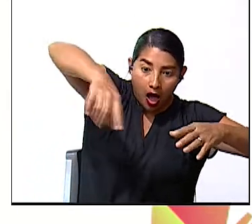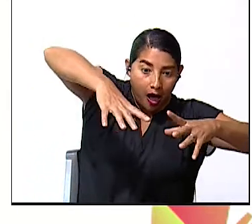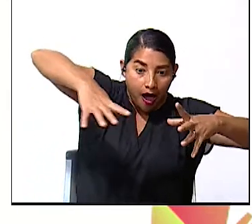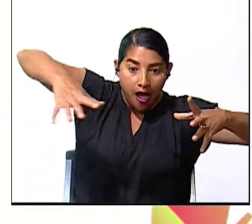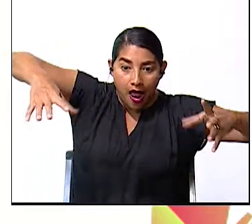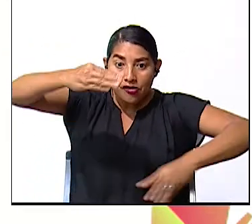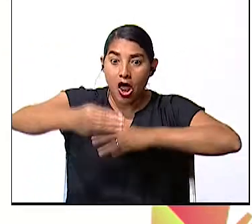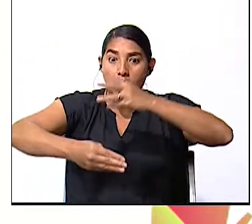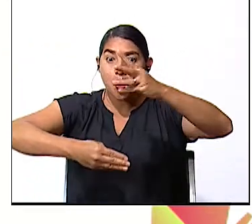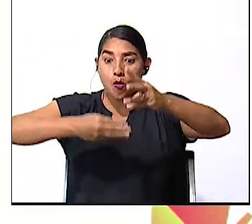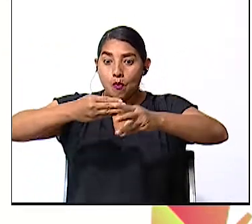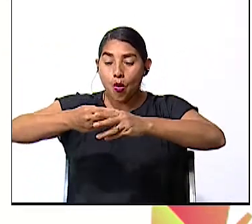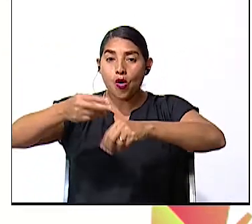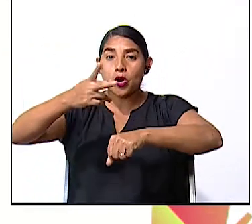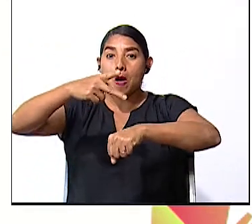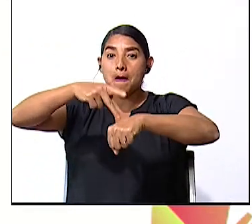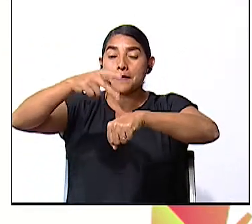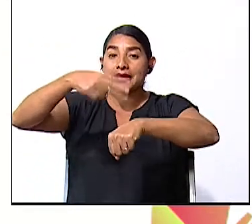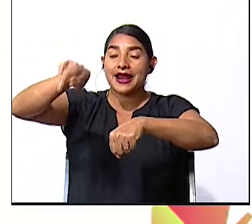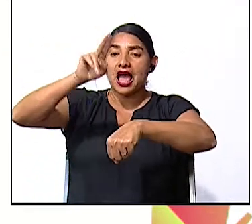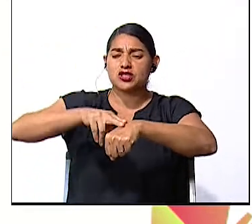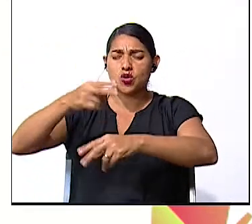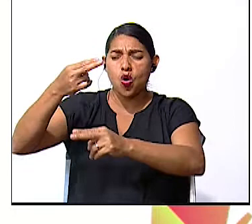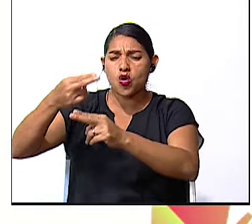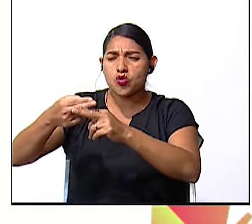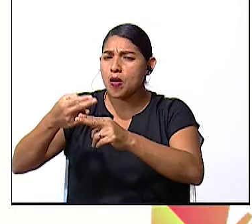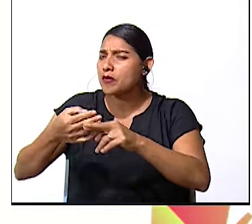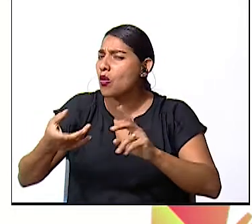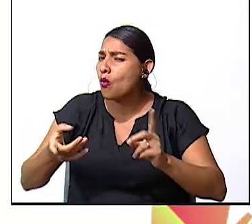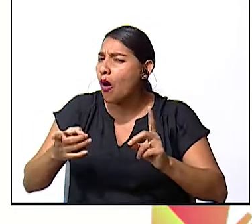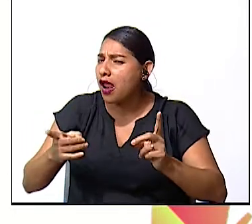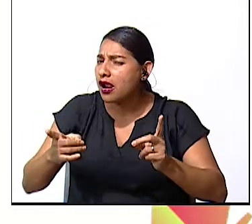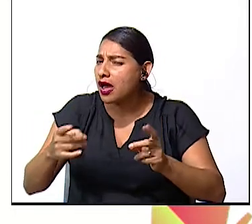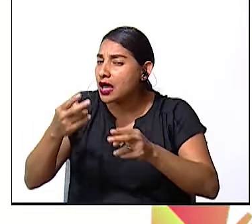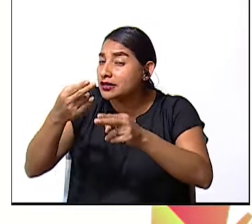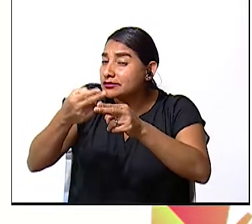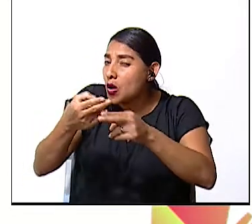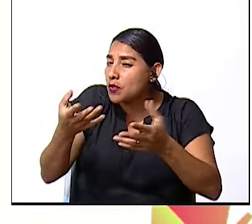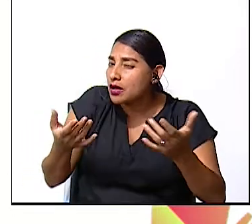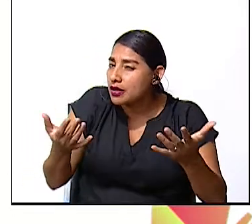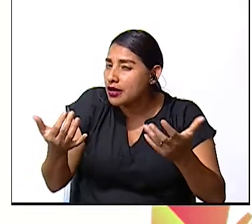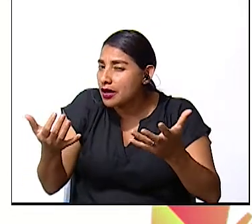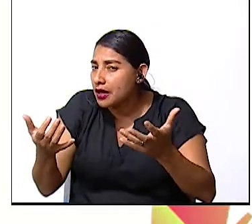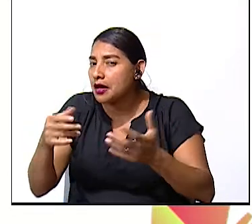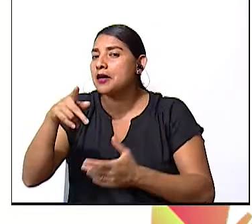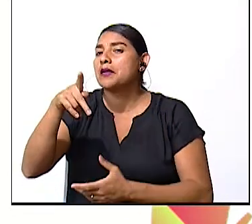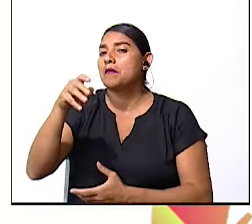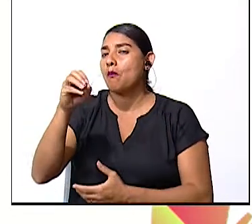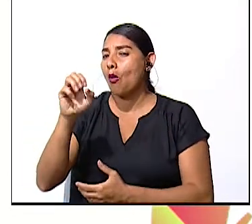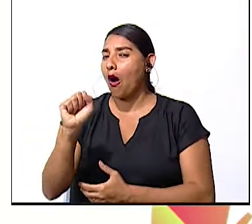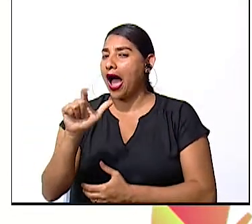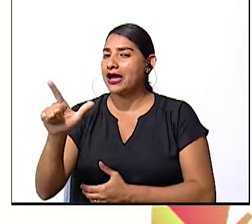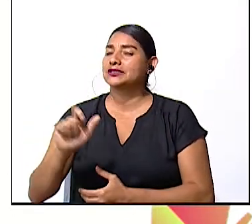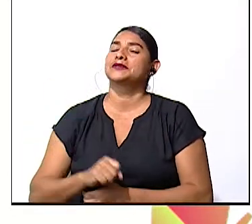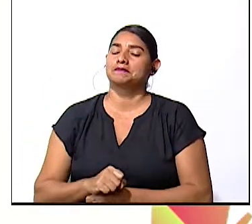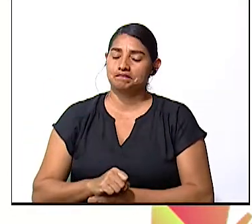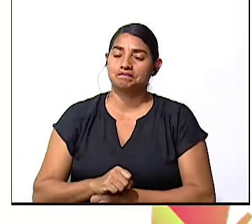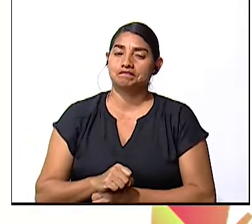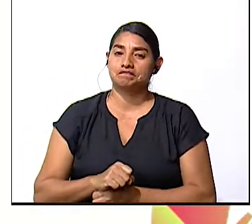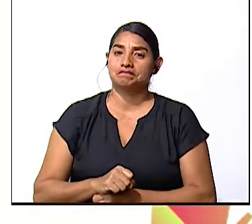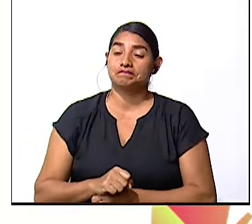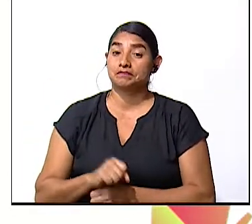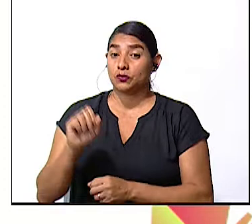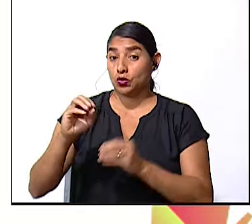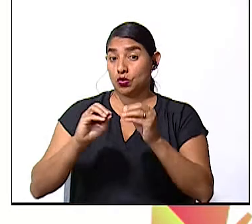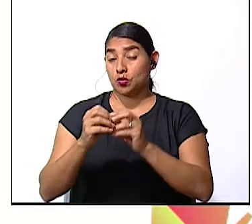¿Cómo se llama este parque nacional o este volcán? Se llama Poás. Muy bien. Y